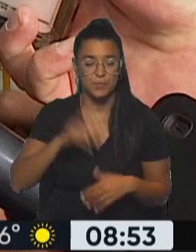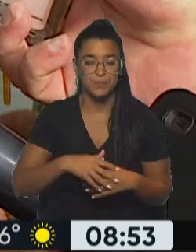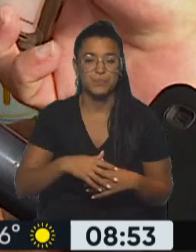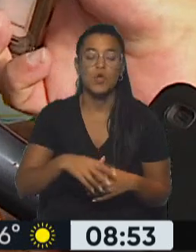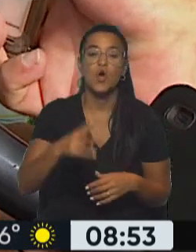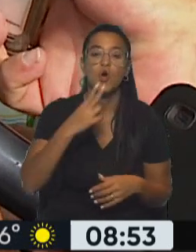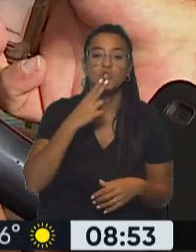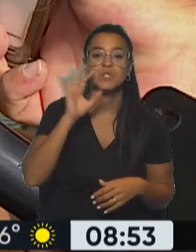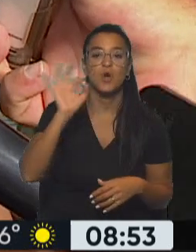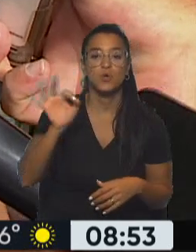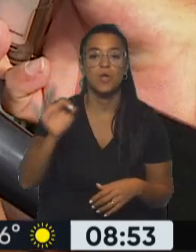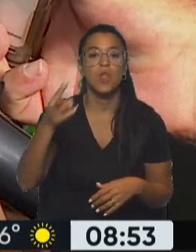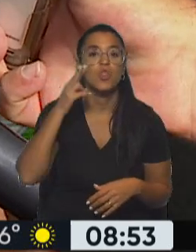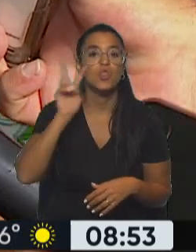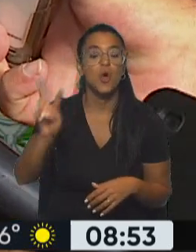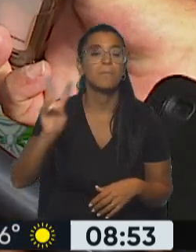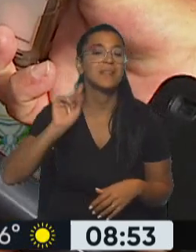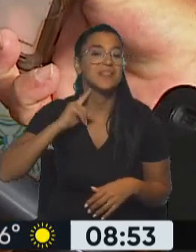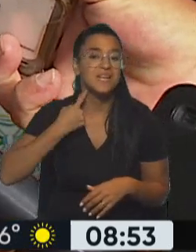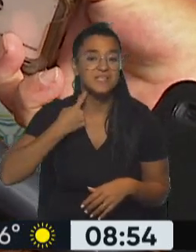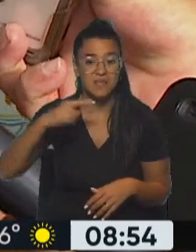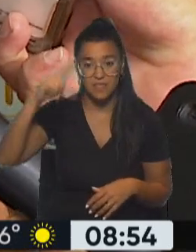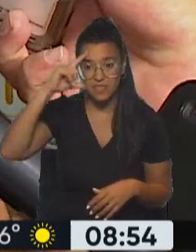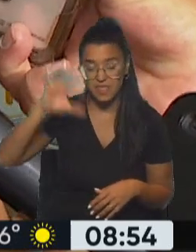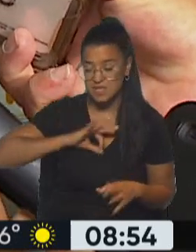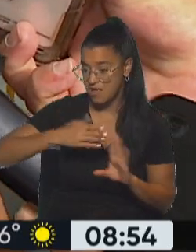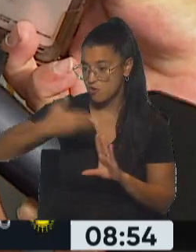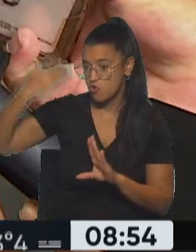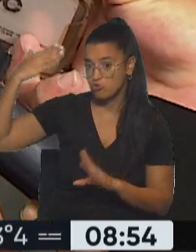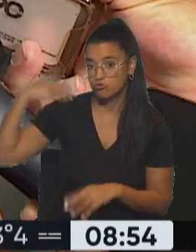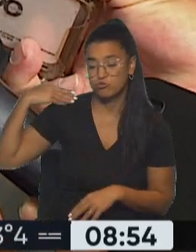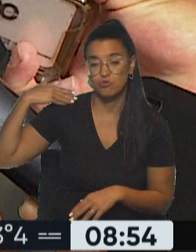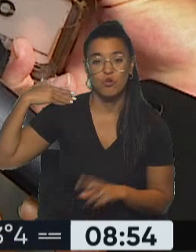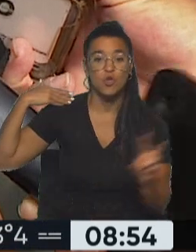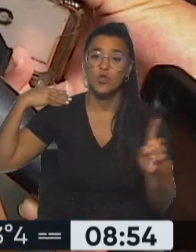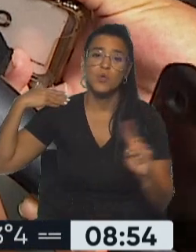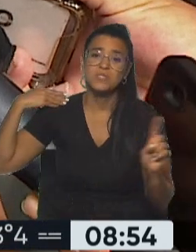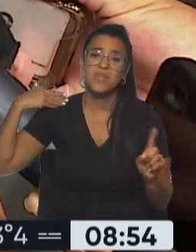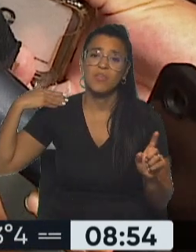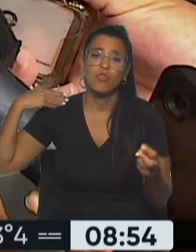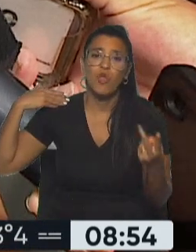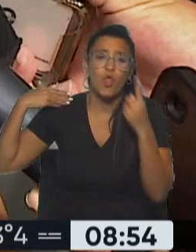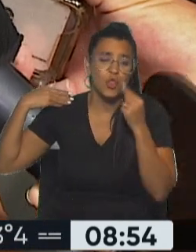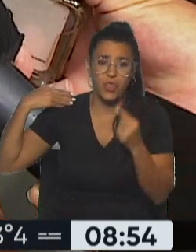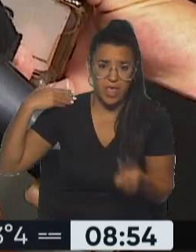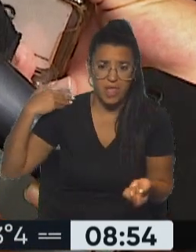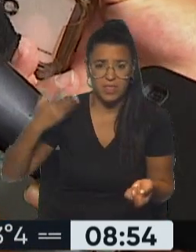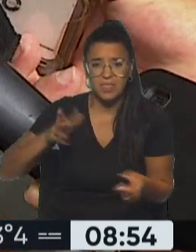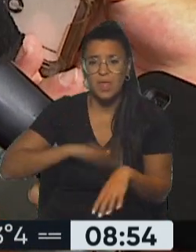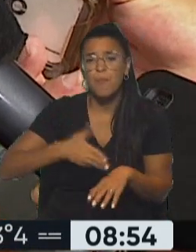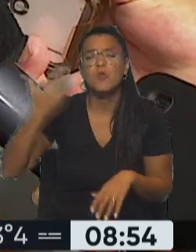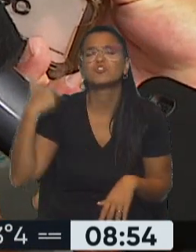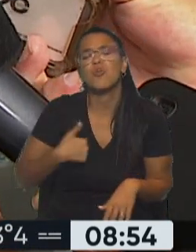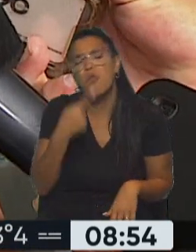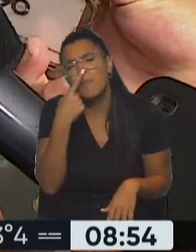El 11 de octubre del 2013, hace 10 años. No son dos días, hace mucho tiempo que está, pero yo no tengo interés de